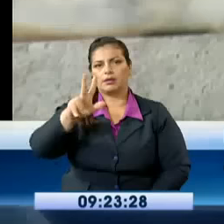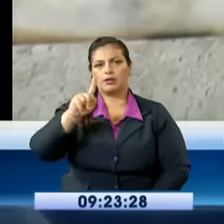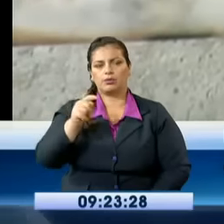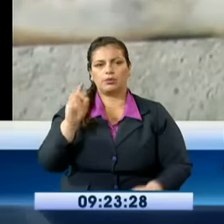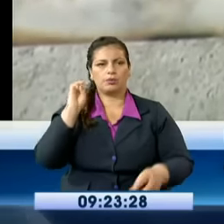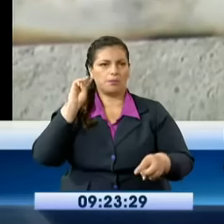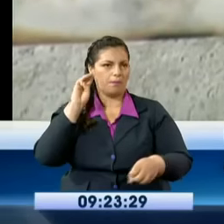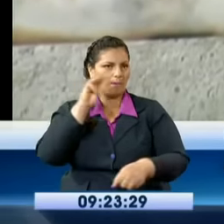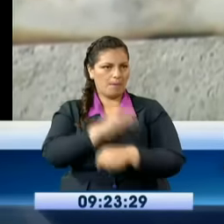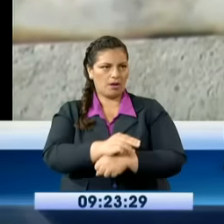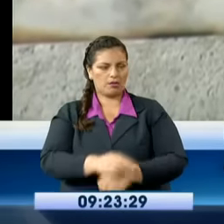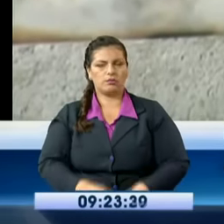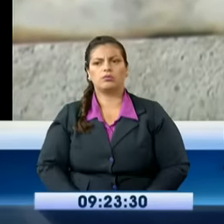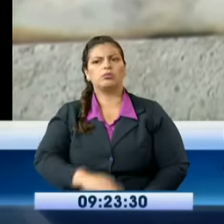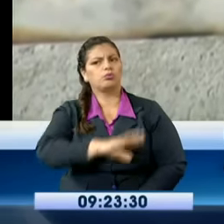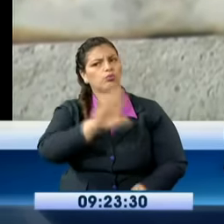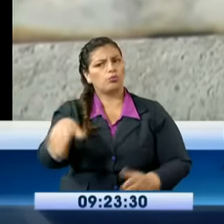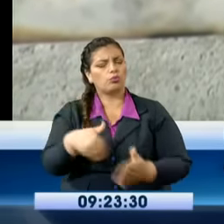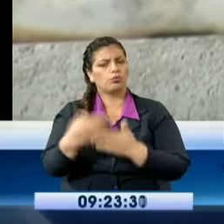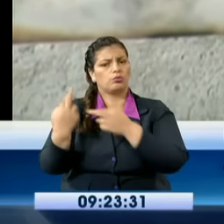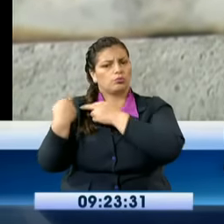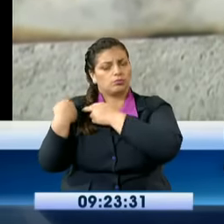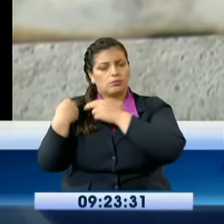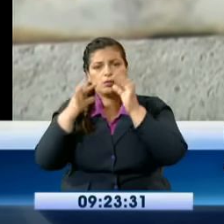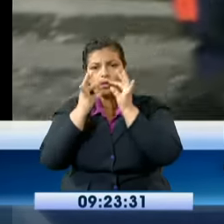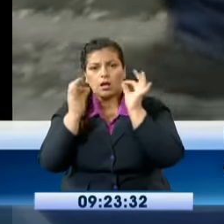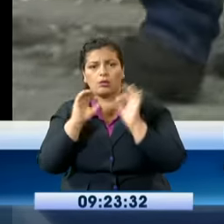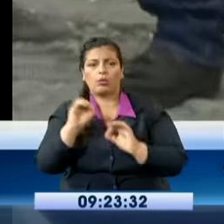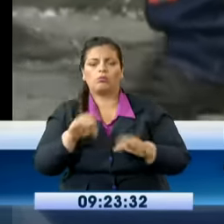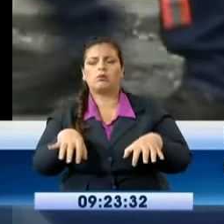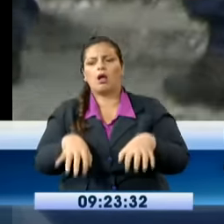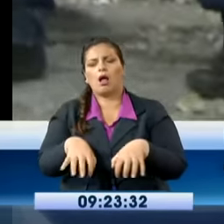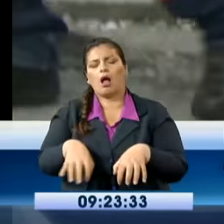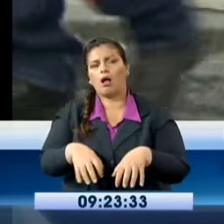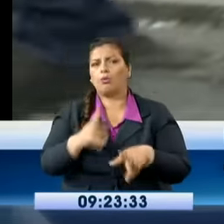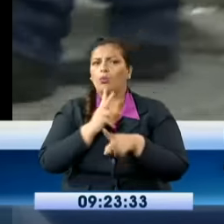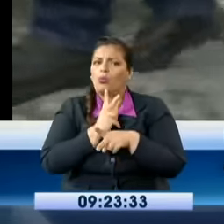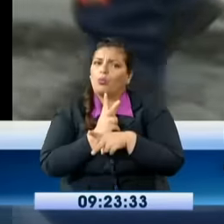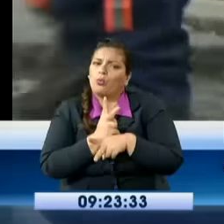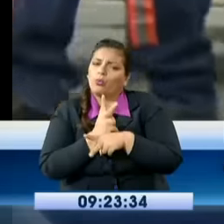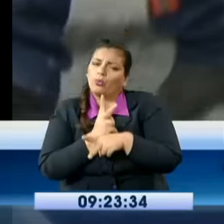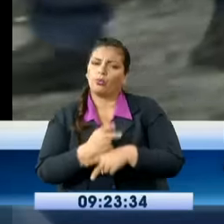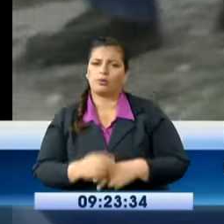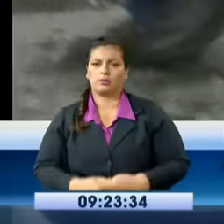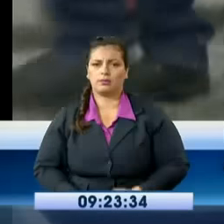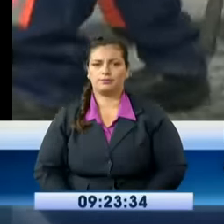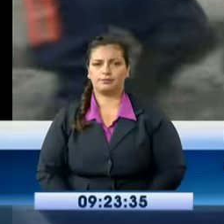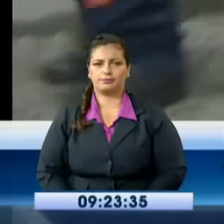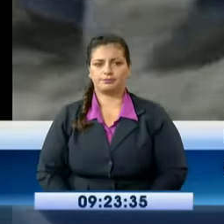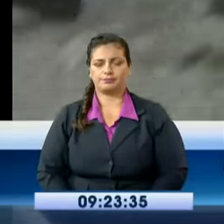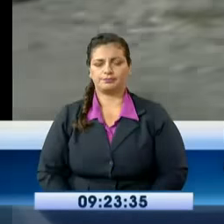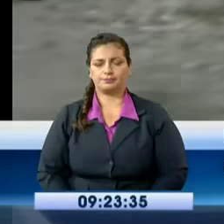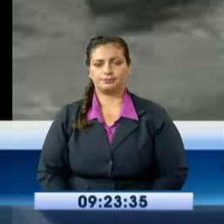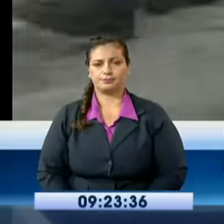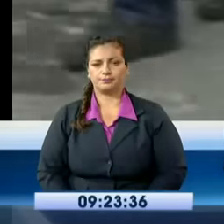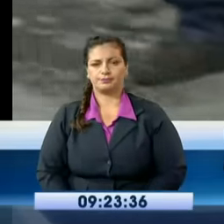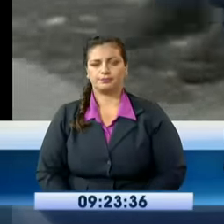rabia urbana, pero asimismo cuidar a estos pequeños y consentidos integrantes de la familia.